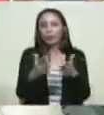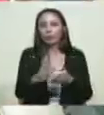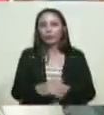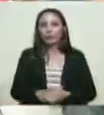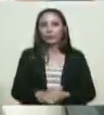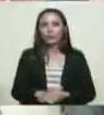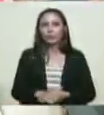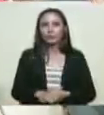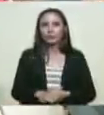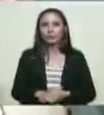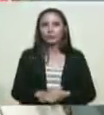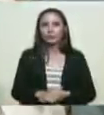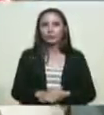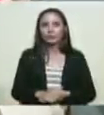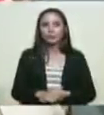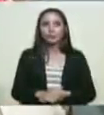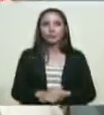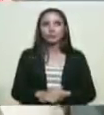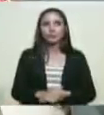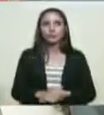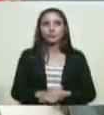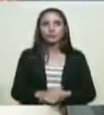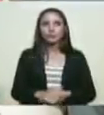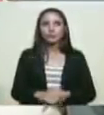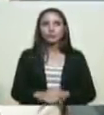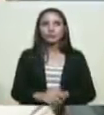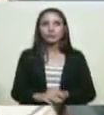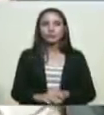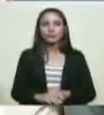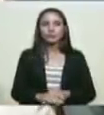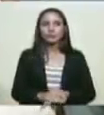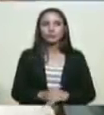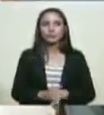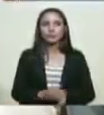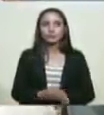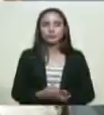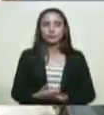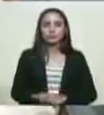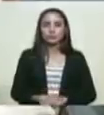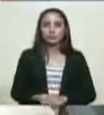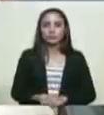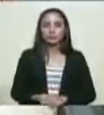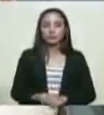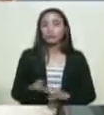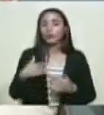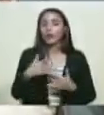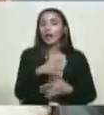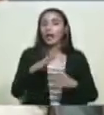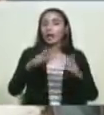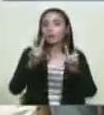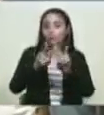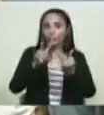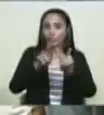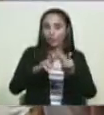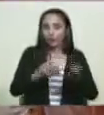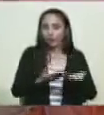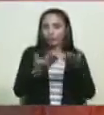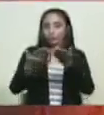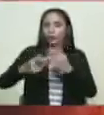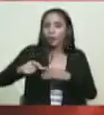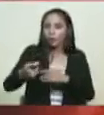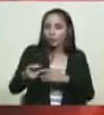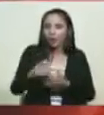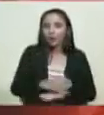La gran misión Vivienda Venezuela ha entregado, ya ven mano, Darío,